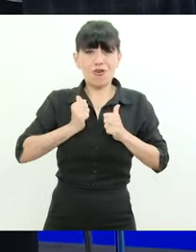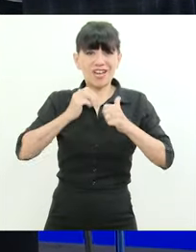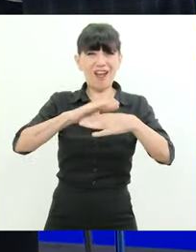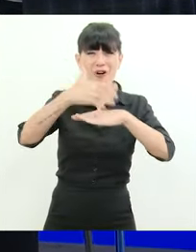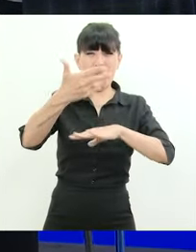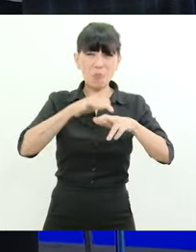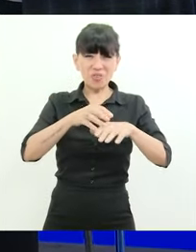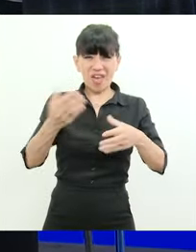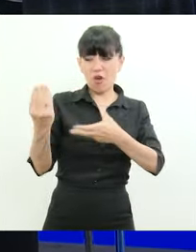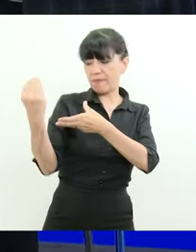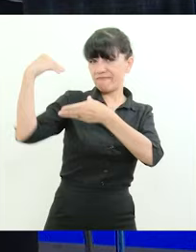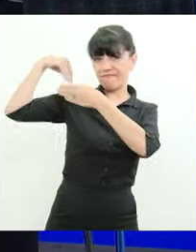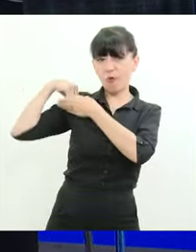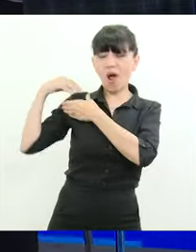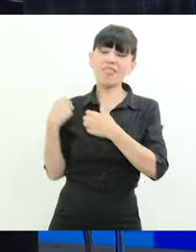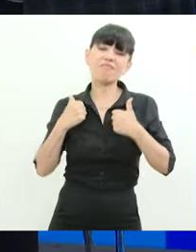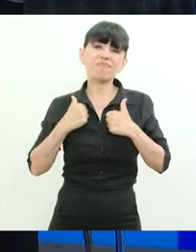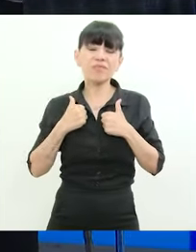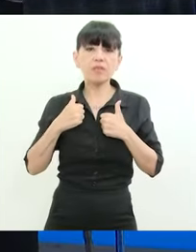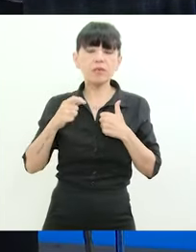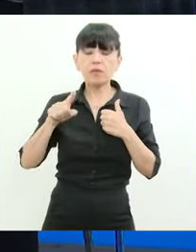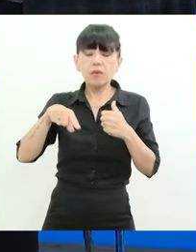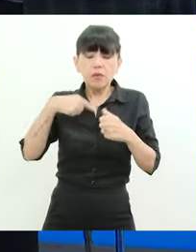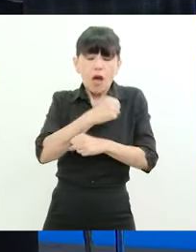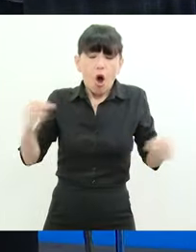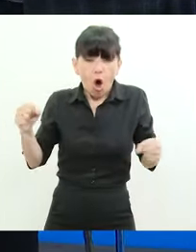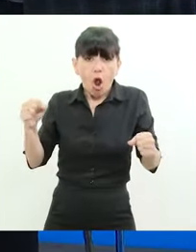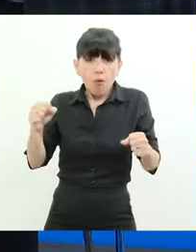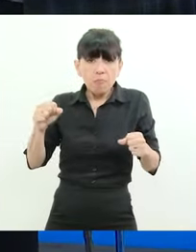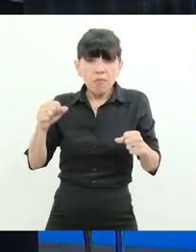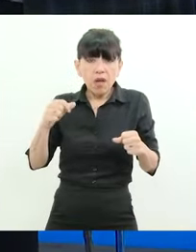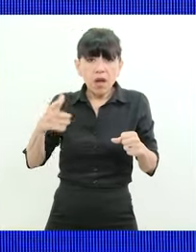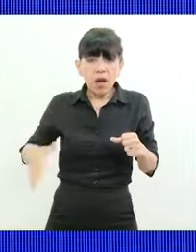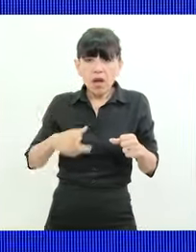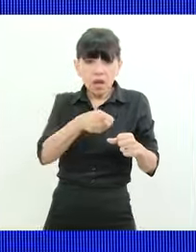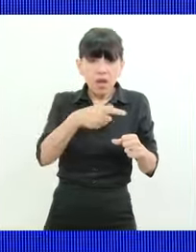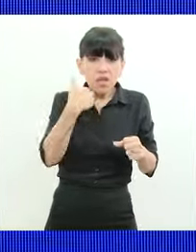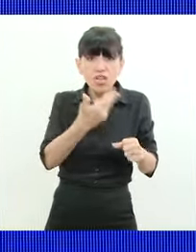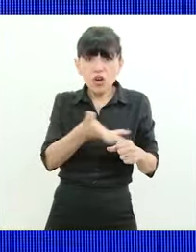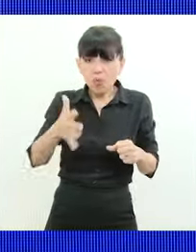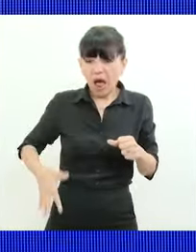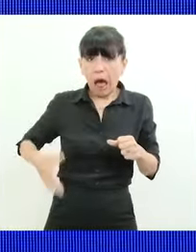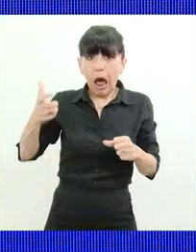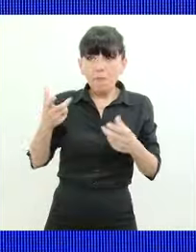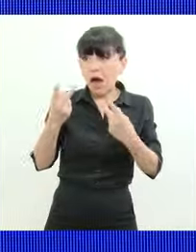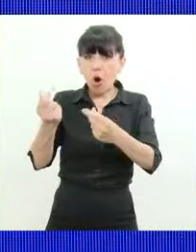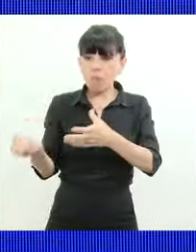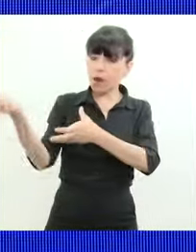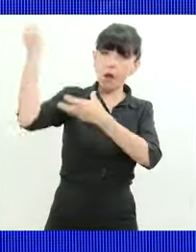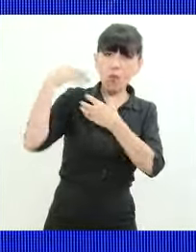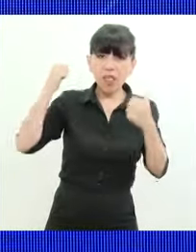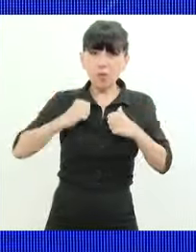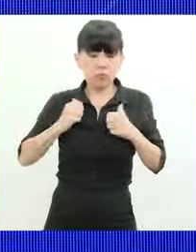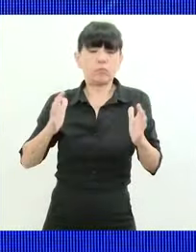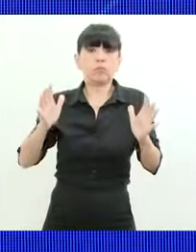levante una mañana y se encuentra con que su hijo fue y compró un arma libremente y en lugar de llevar una computadora lleve una